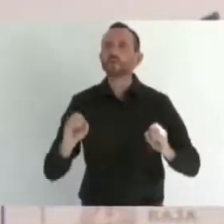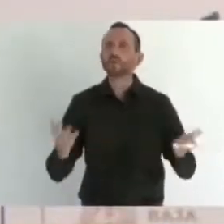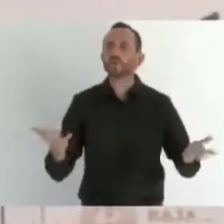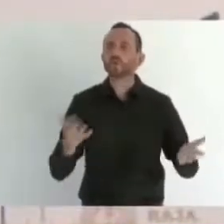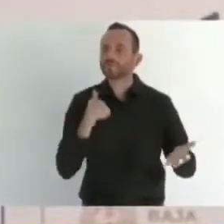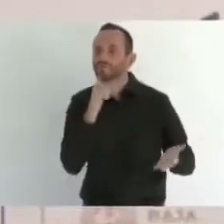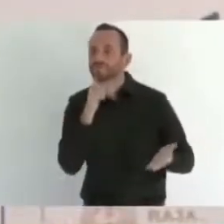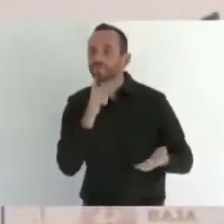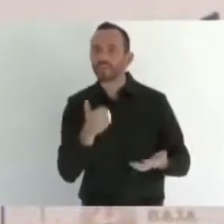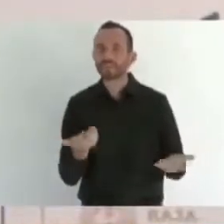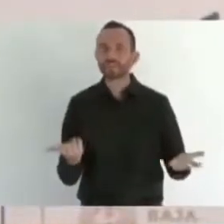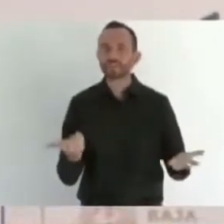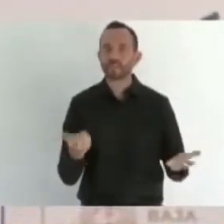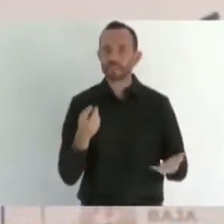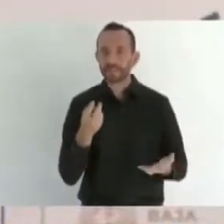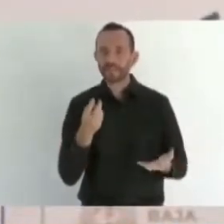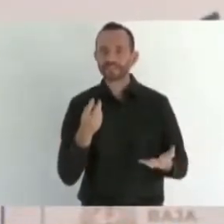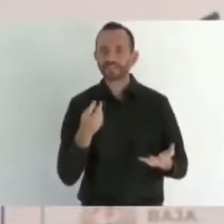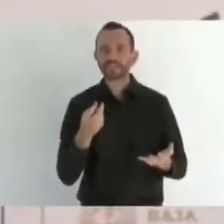y están desapareciendo